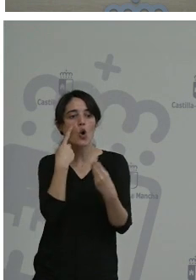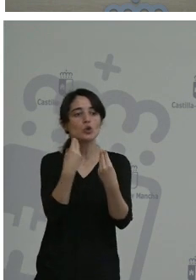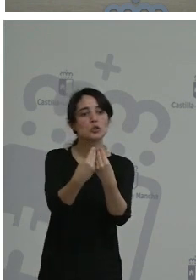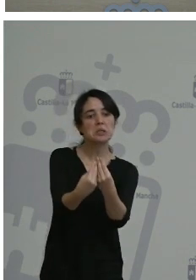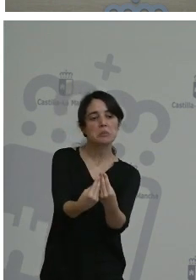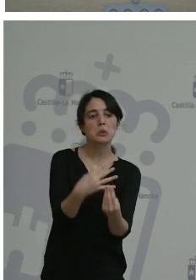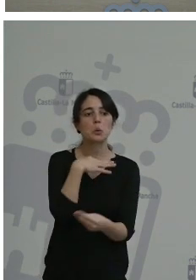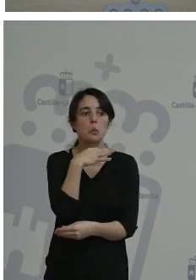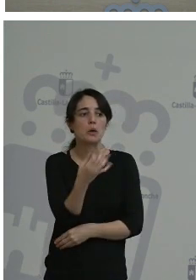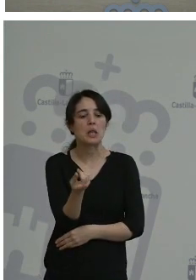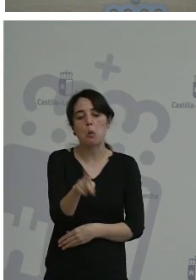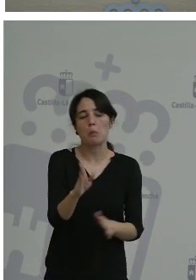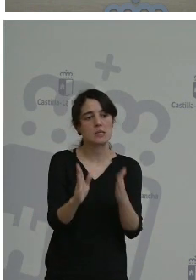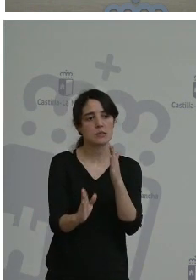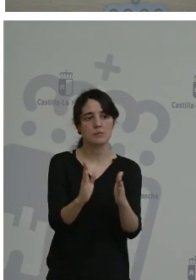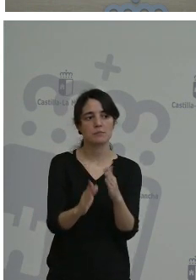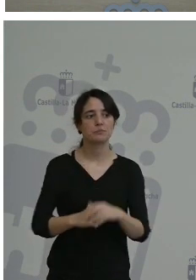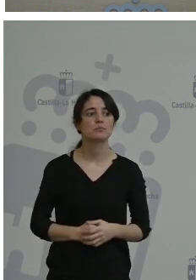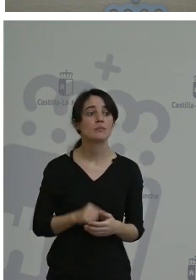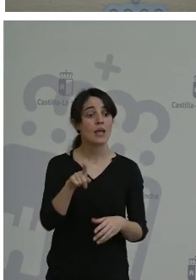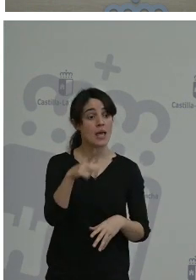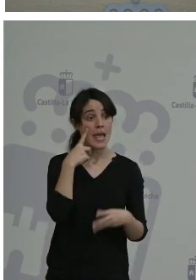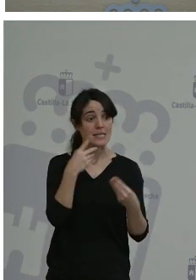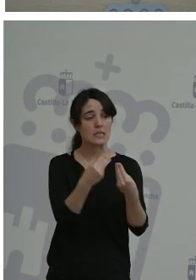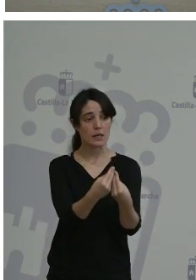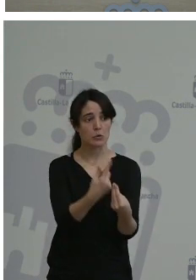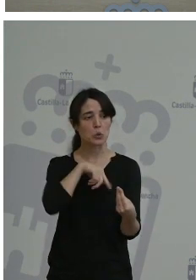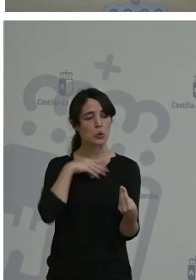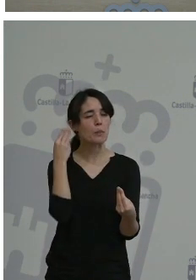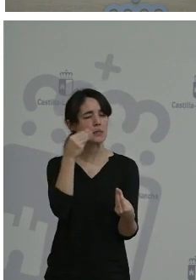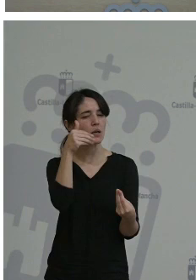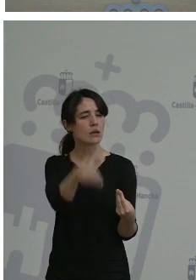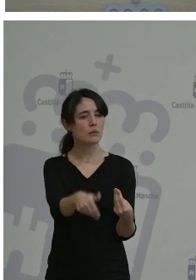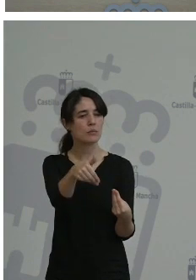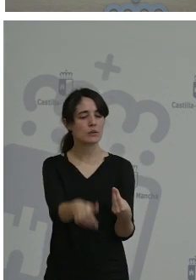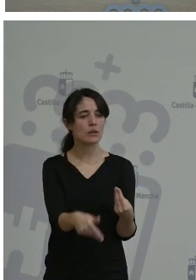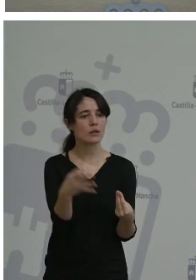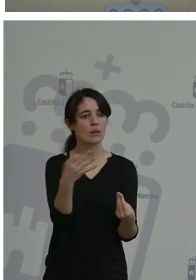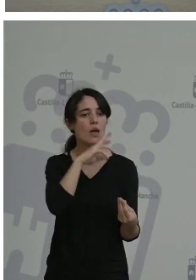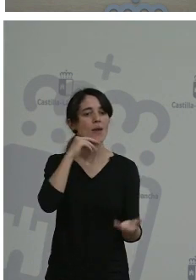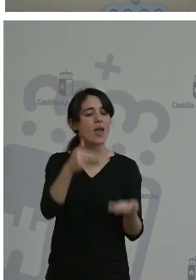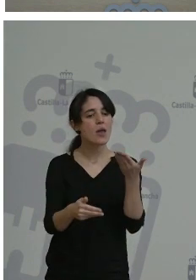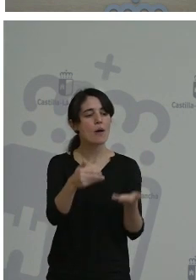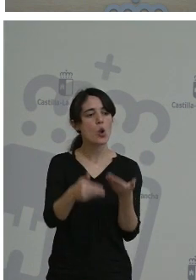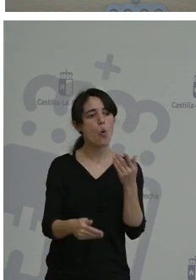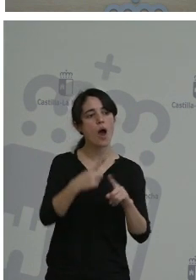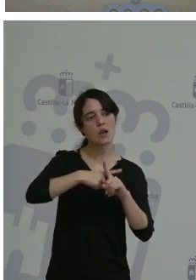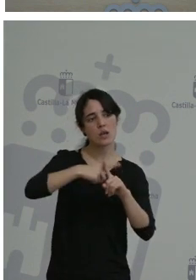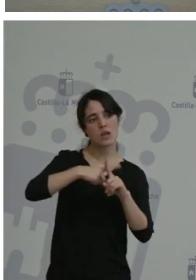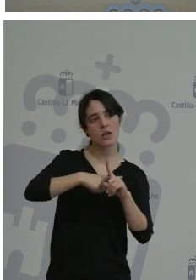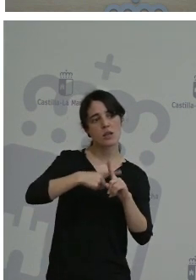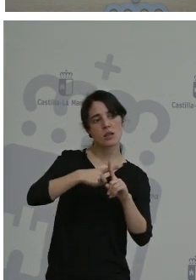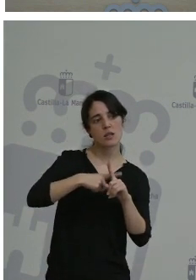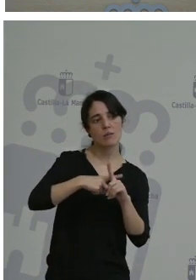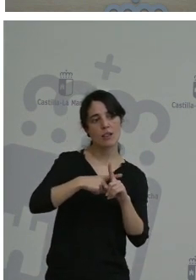periodicidad de un mes. En este seguimiento sí que consideramos que es importante que se evalúe el nivel de satisfacción tanto de la persona con